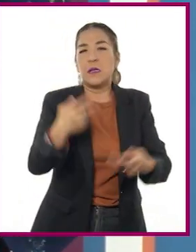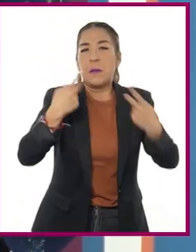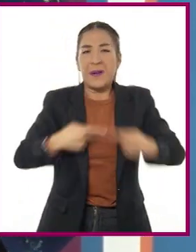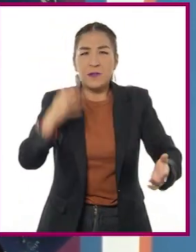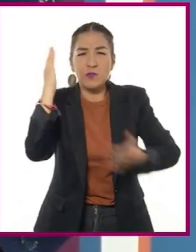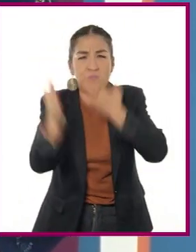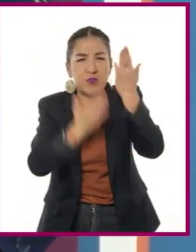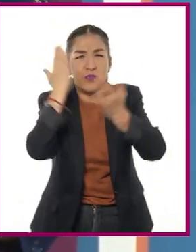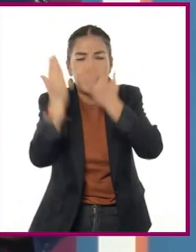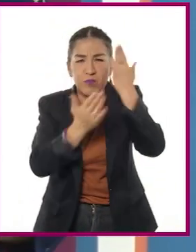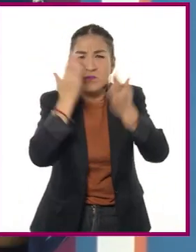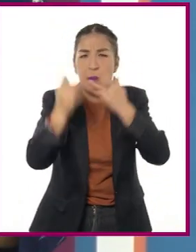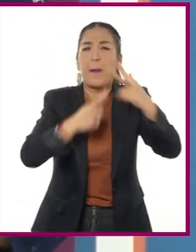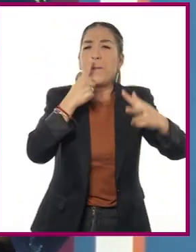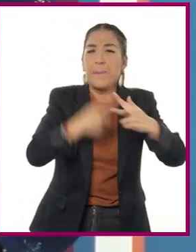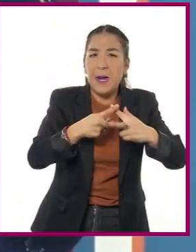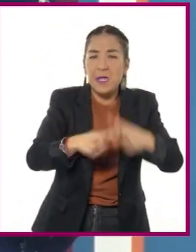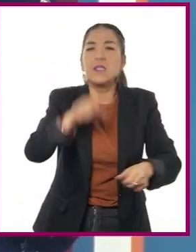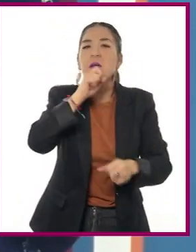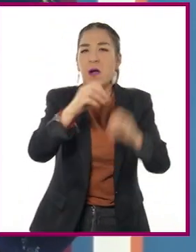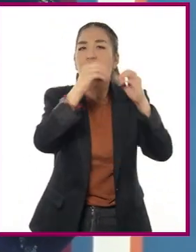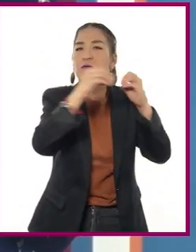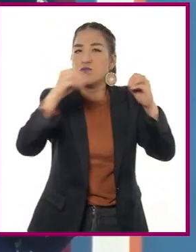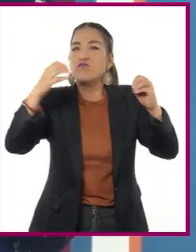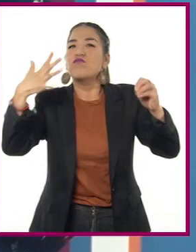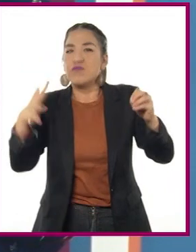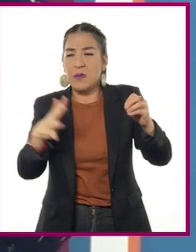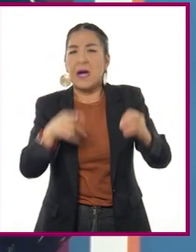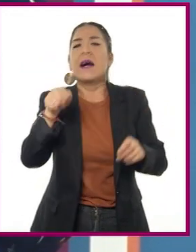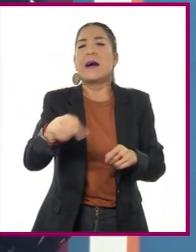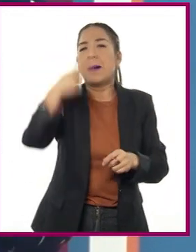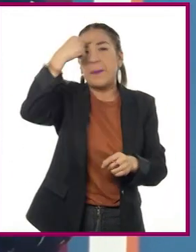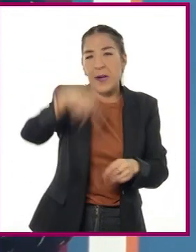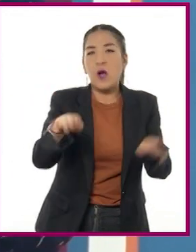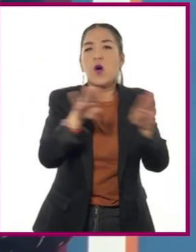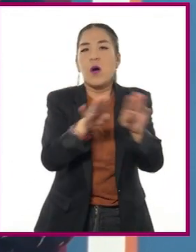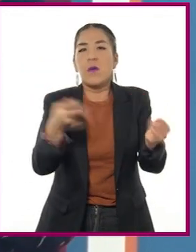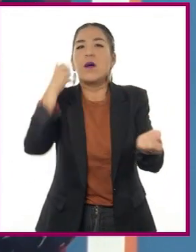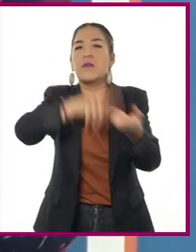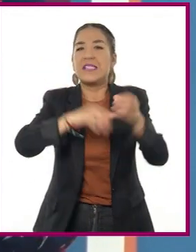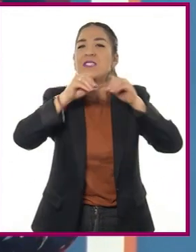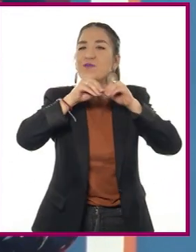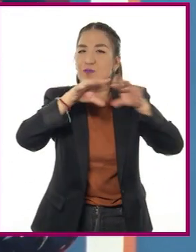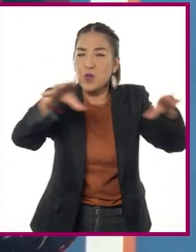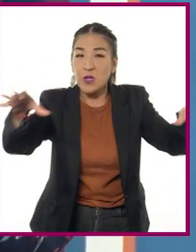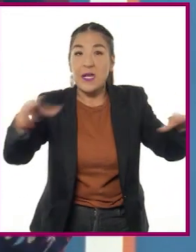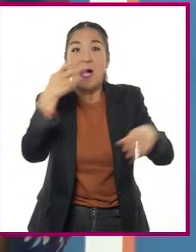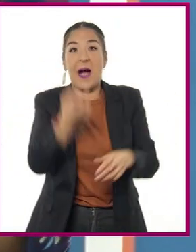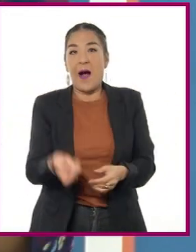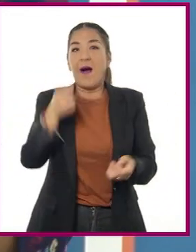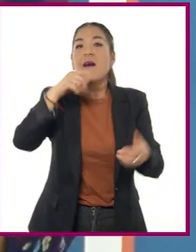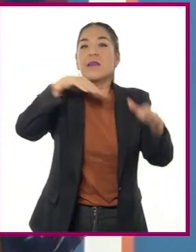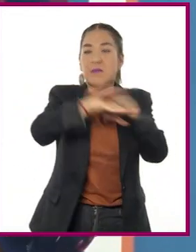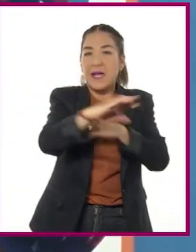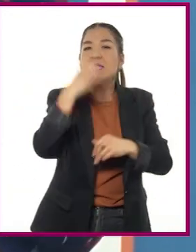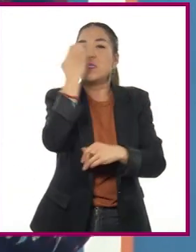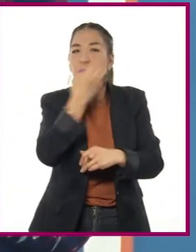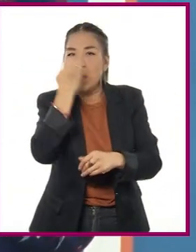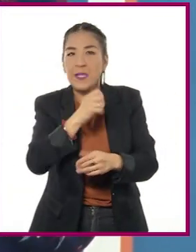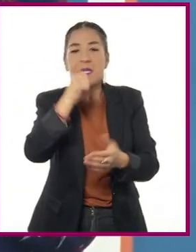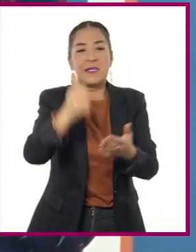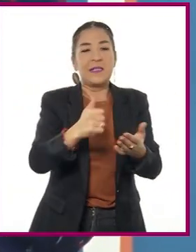estudiosos matemáticos y astronómicos, logrando difusión y exposición en las aulas las teorías